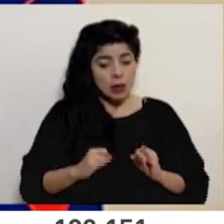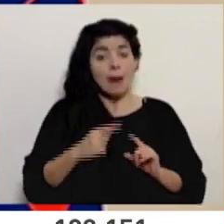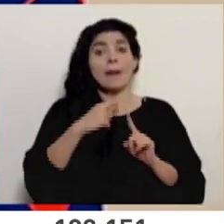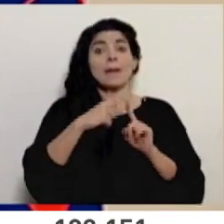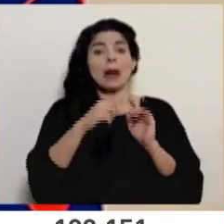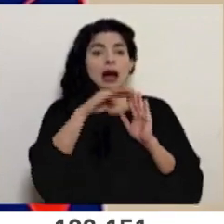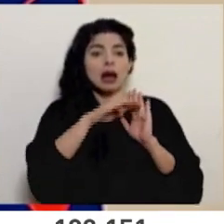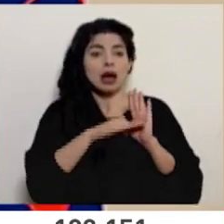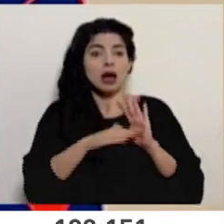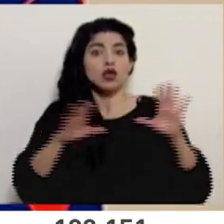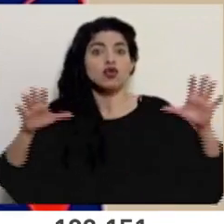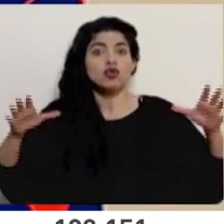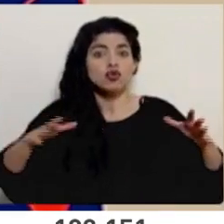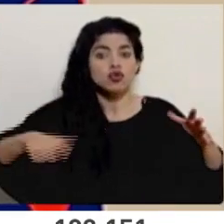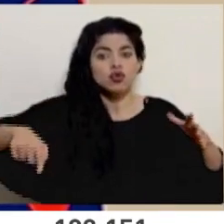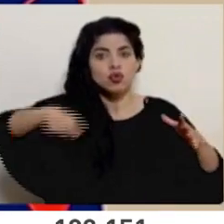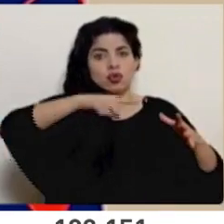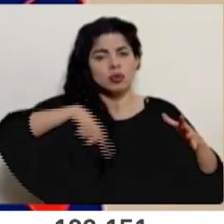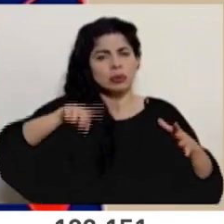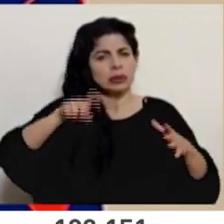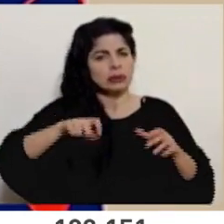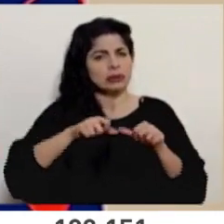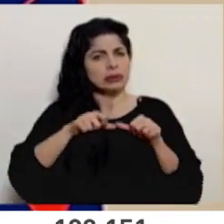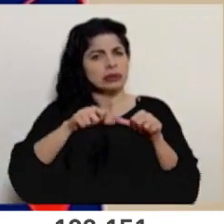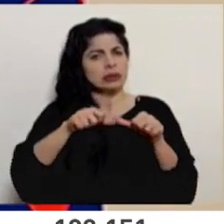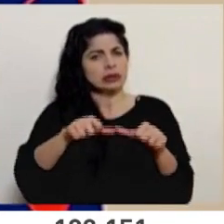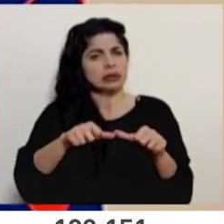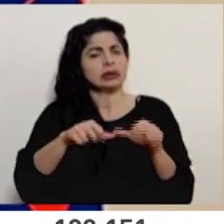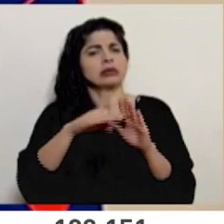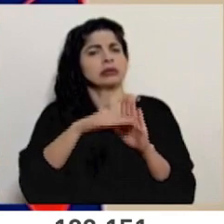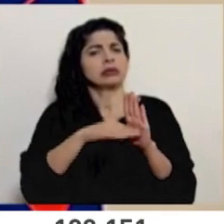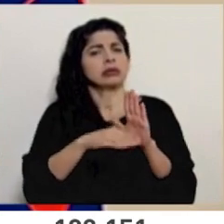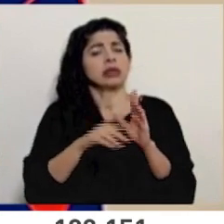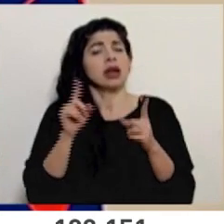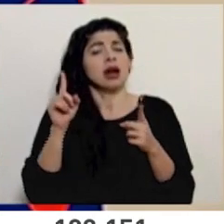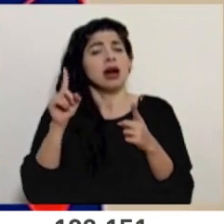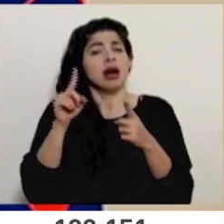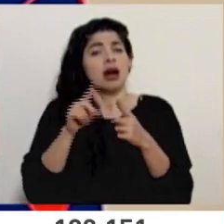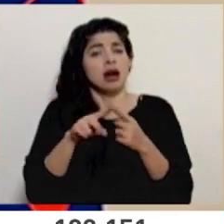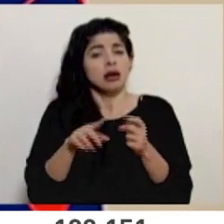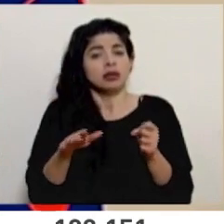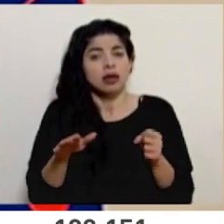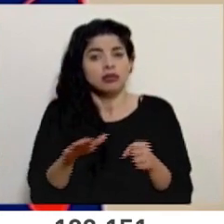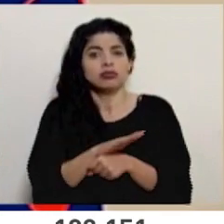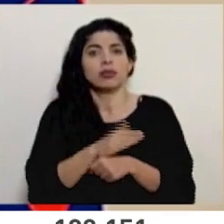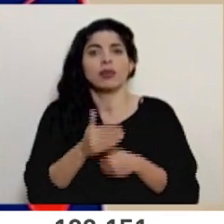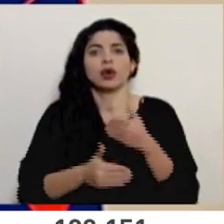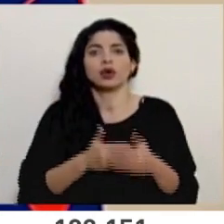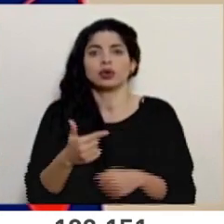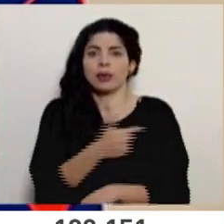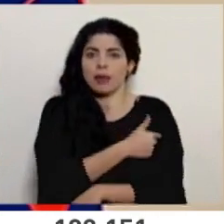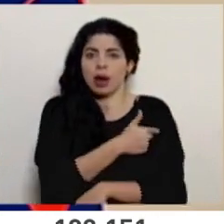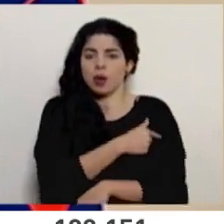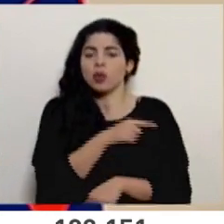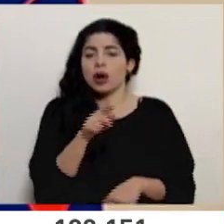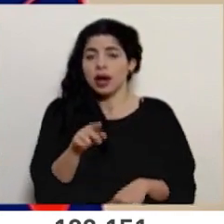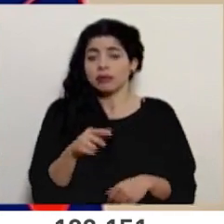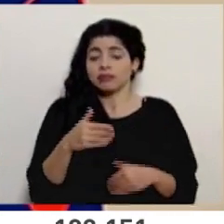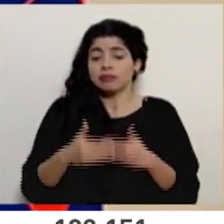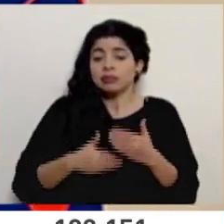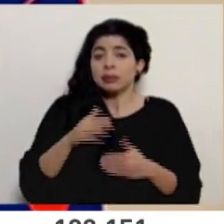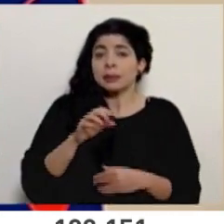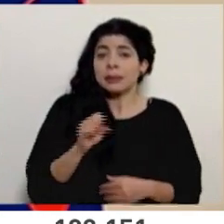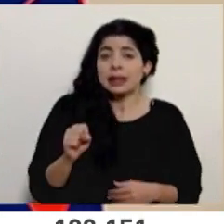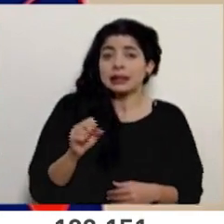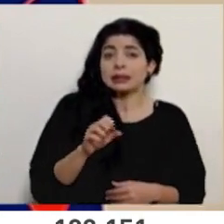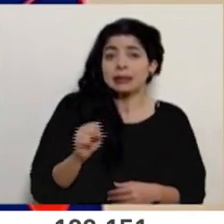venido observando, necesitamos mantenerlas hasta que podamos avanzar de lleno en el proceso de vacunación. Conforme pasan los